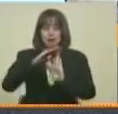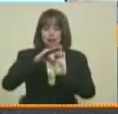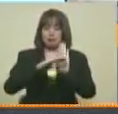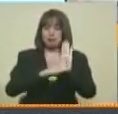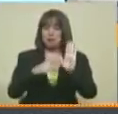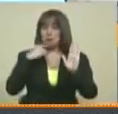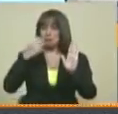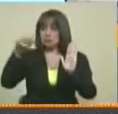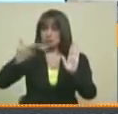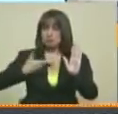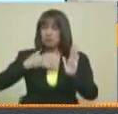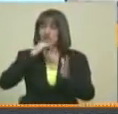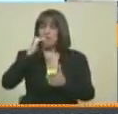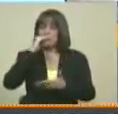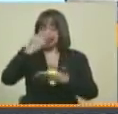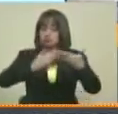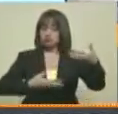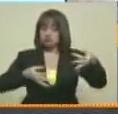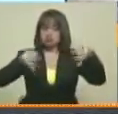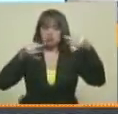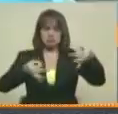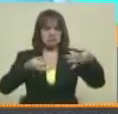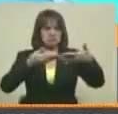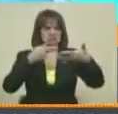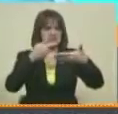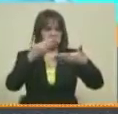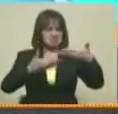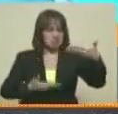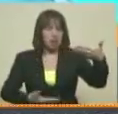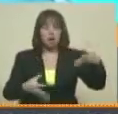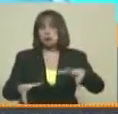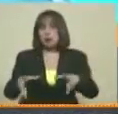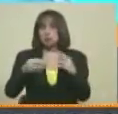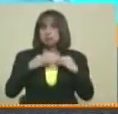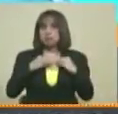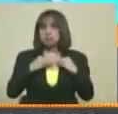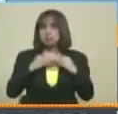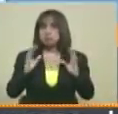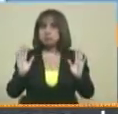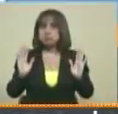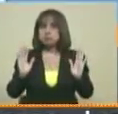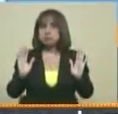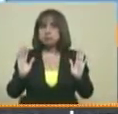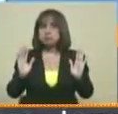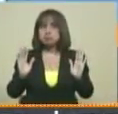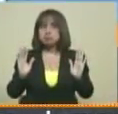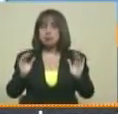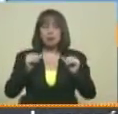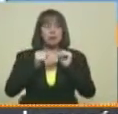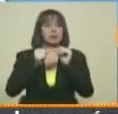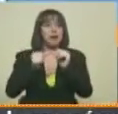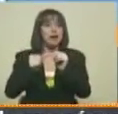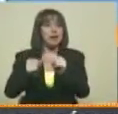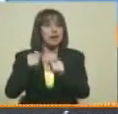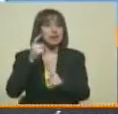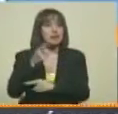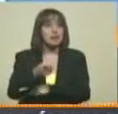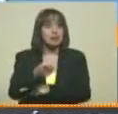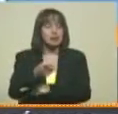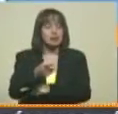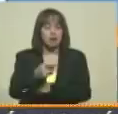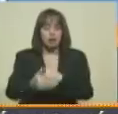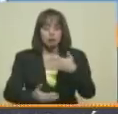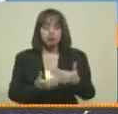en el informe de rendición de cuentas. La asumo. Una agenda permanente de